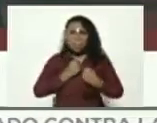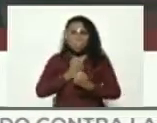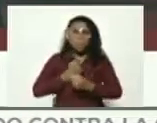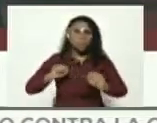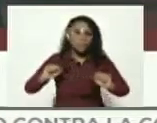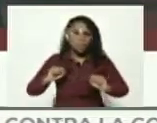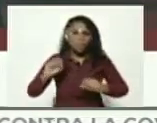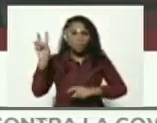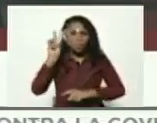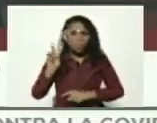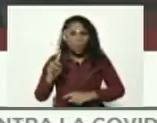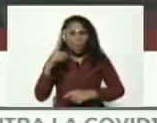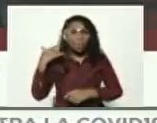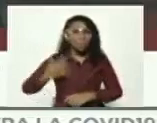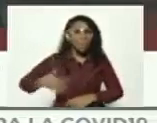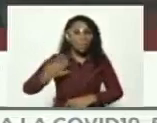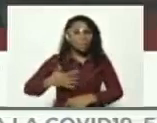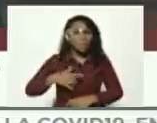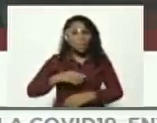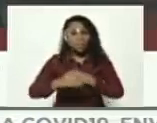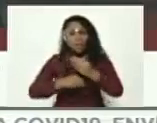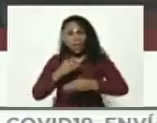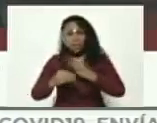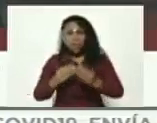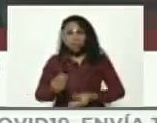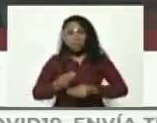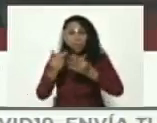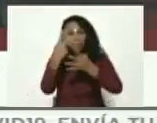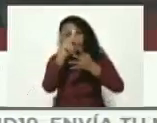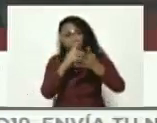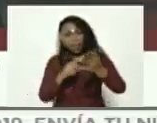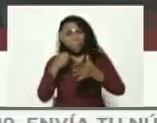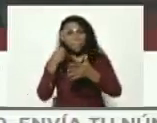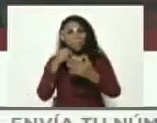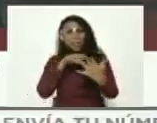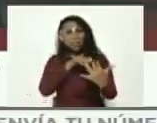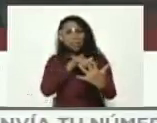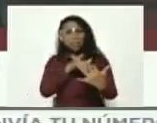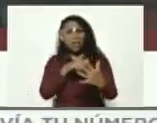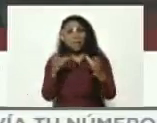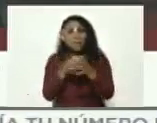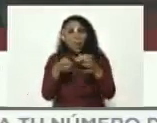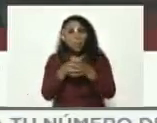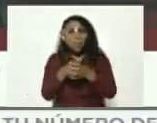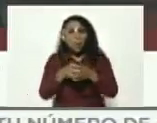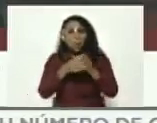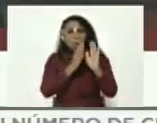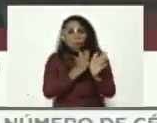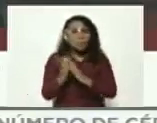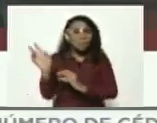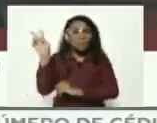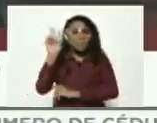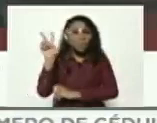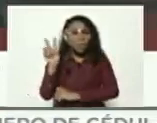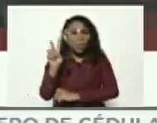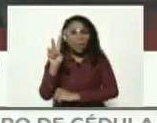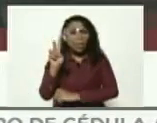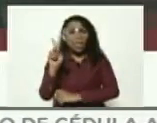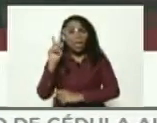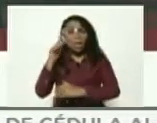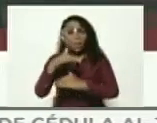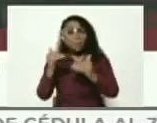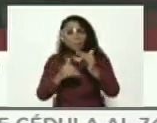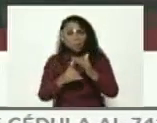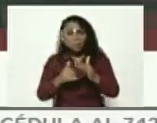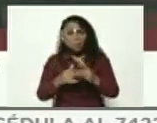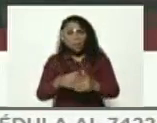venezolanos. En la derecha del Magdalena se han dado ya varias batallas con tropas organizadas por venezolanos. En la fragosa y